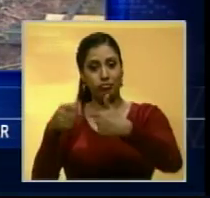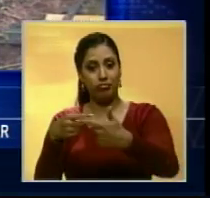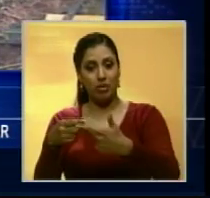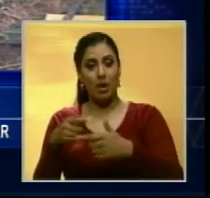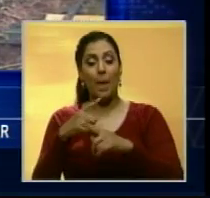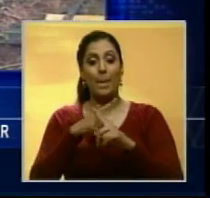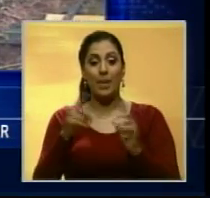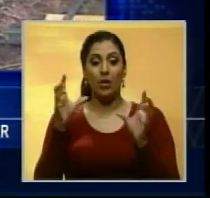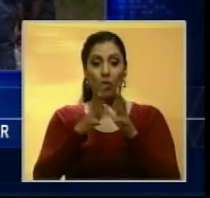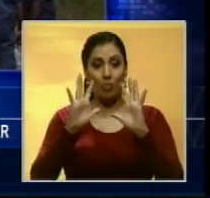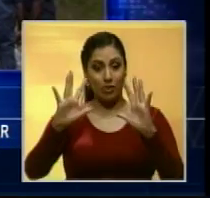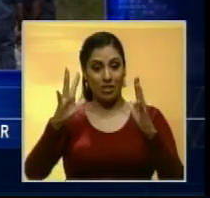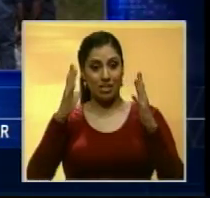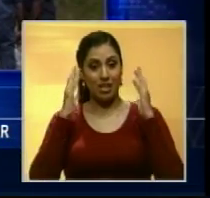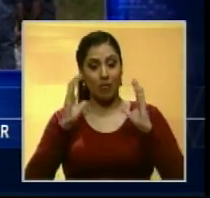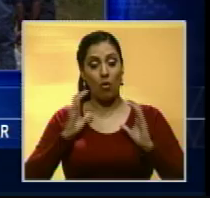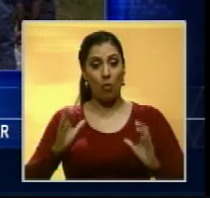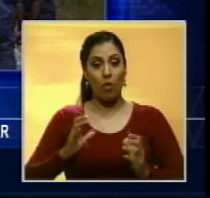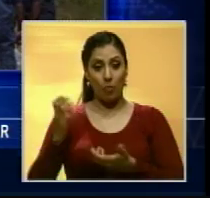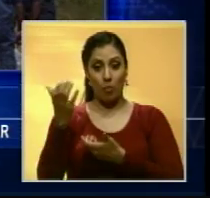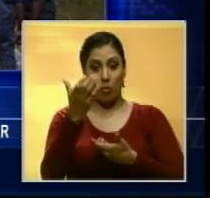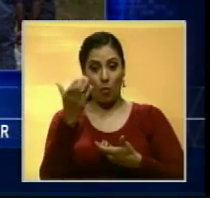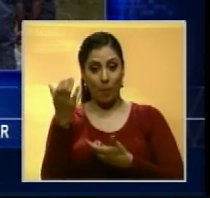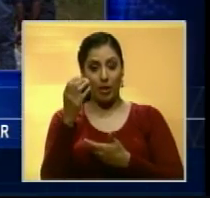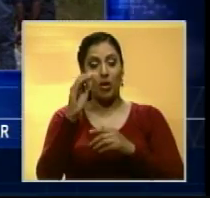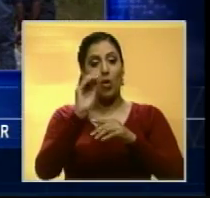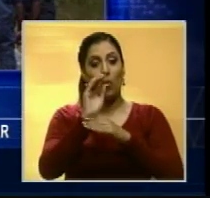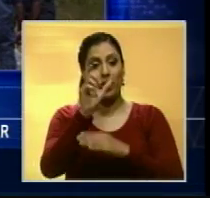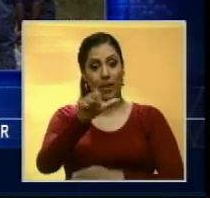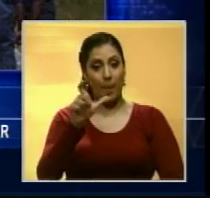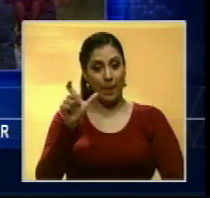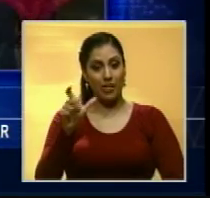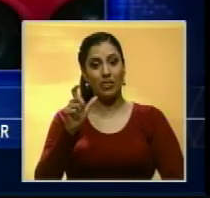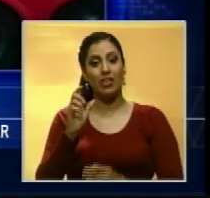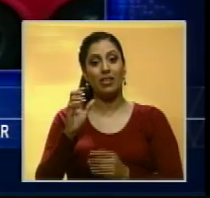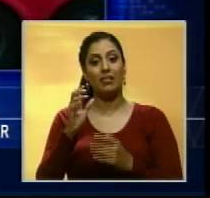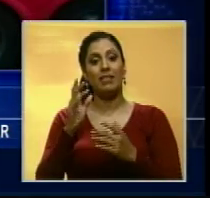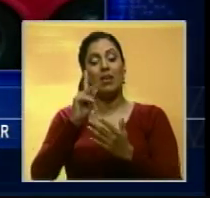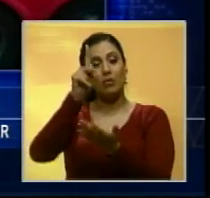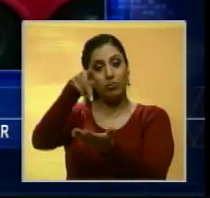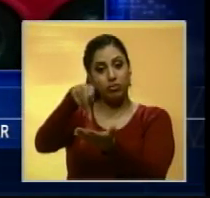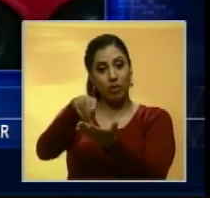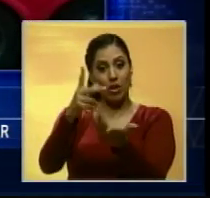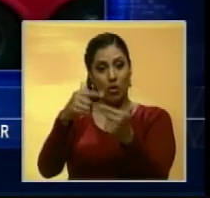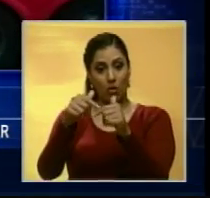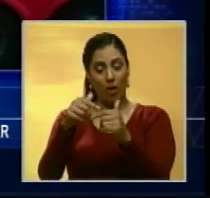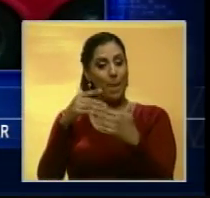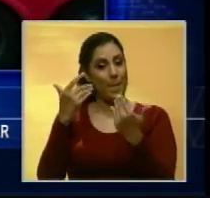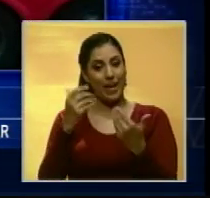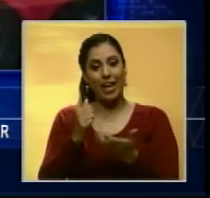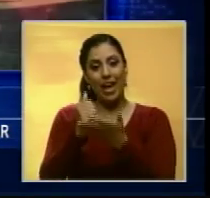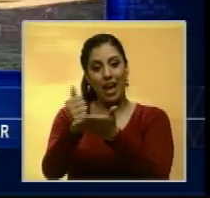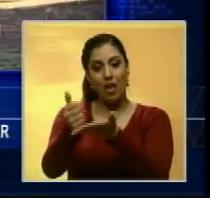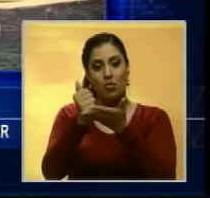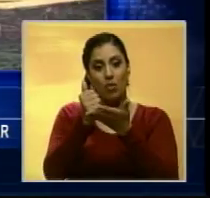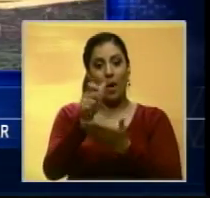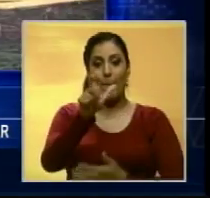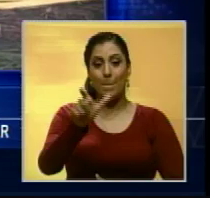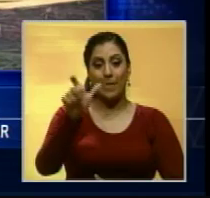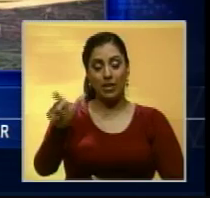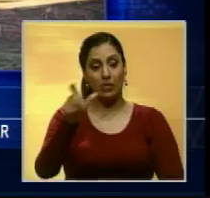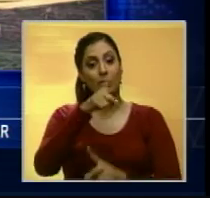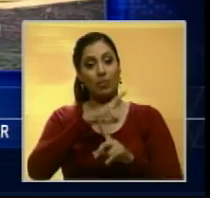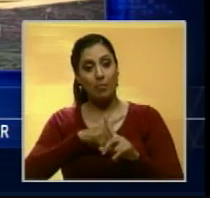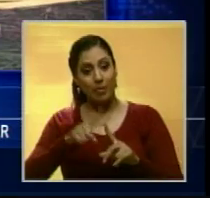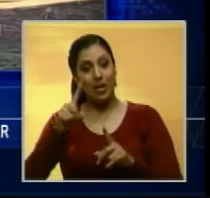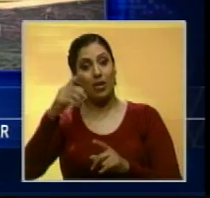suceso. Equipos de rescate del Cuerpo de Bomberos de Protección Civil se presentaron en el lugar para socorrer a las víctimas. Efectivos